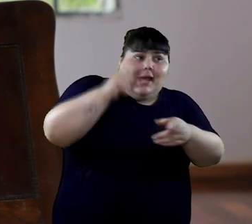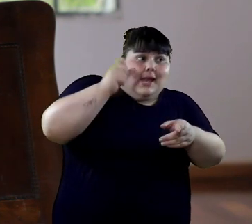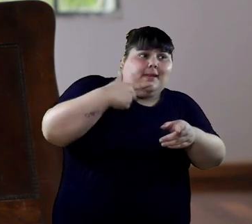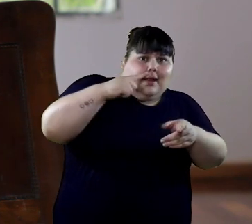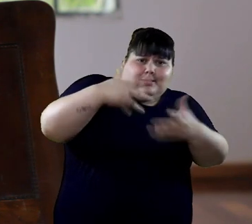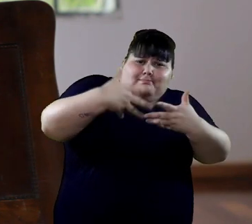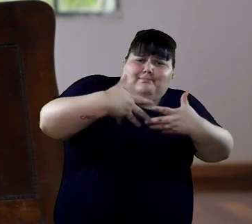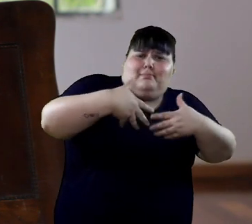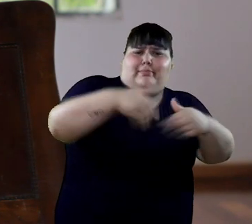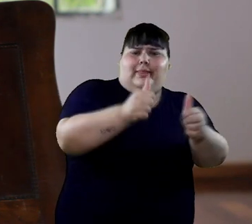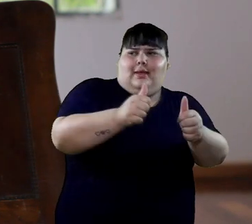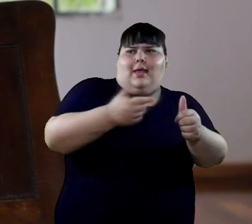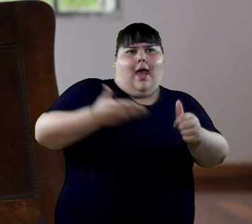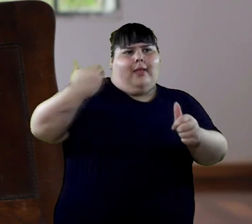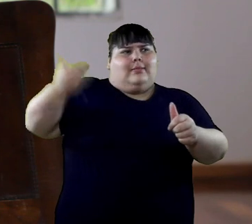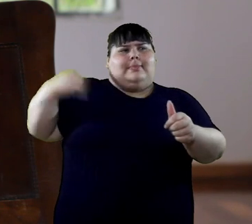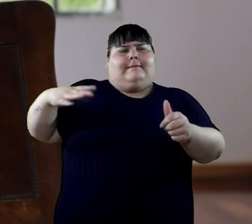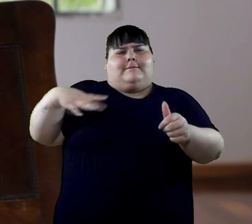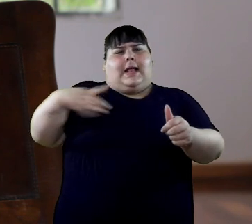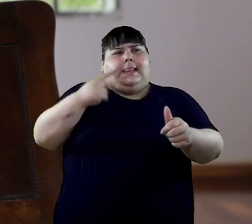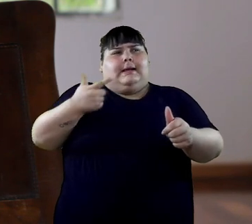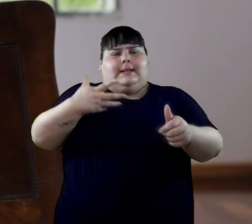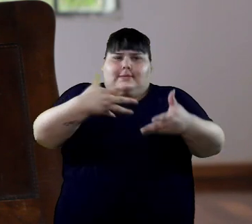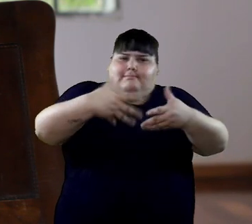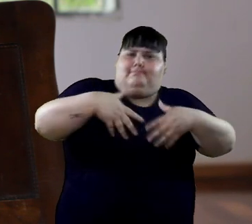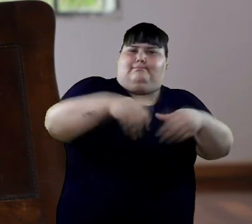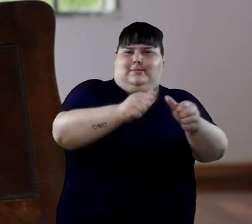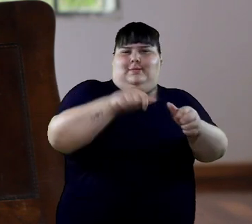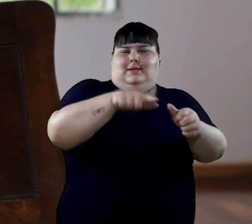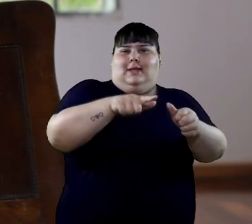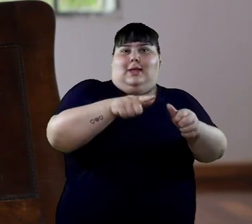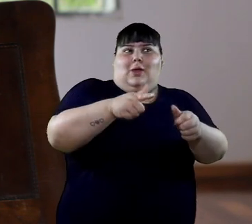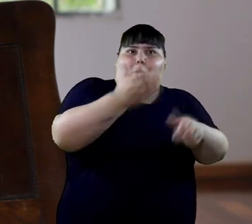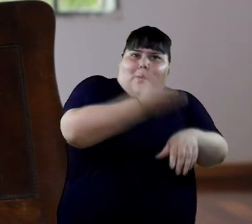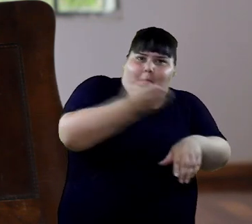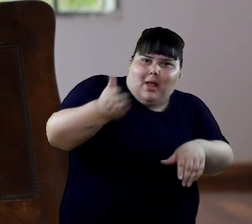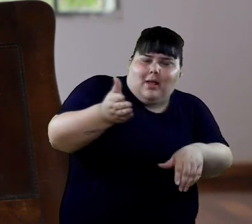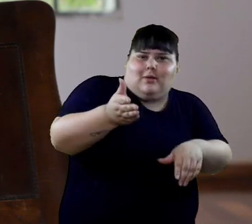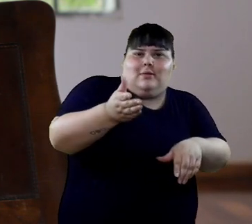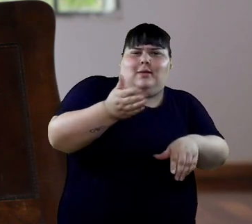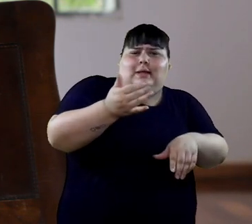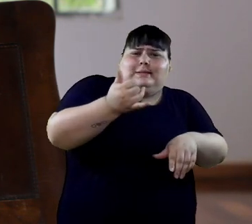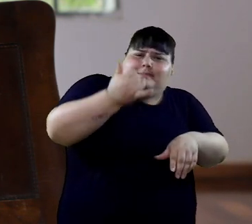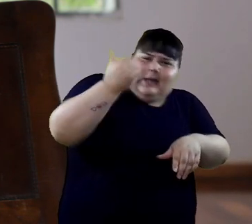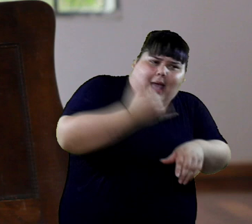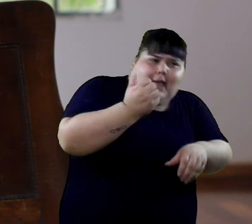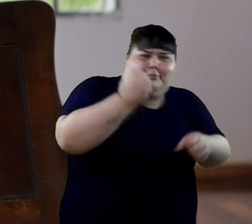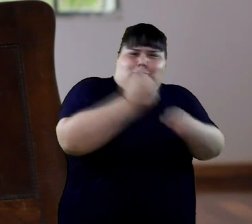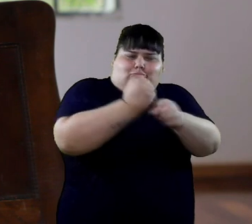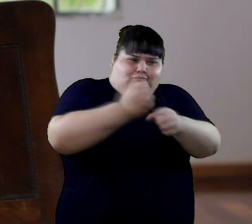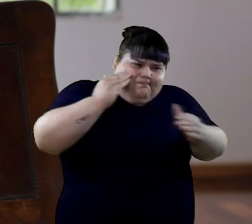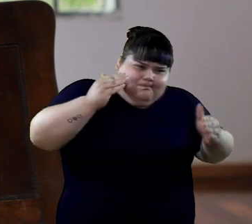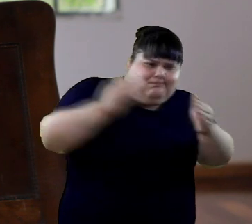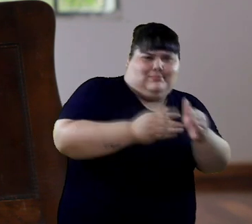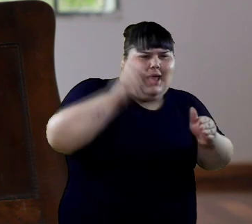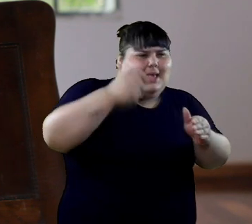descubrí lo que me faltaba, que era lo humano, lo profundamente humano que tiene trabajar la